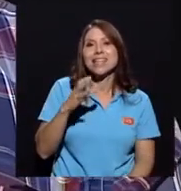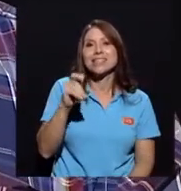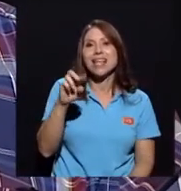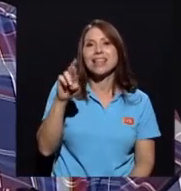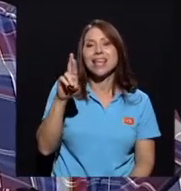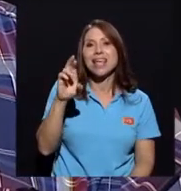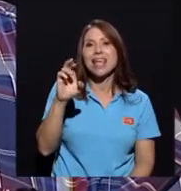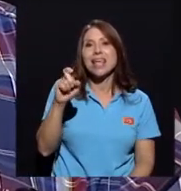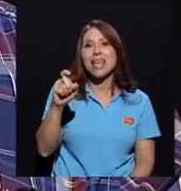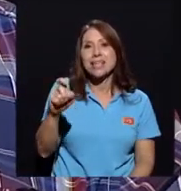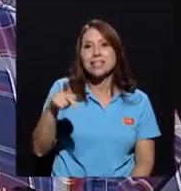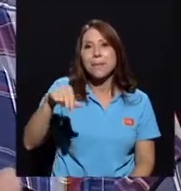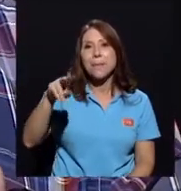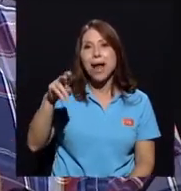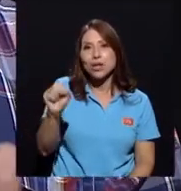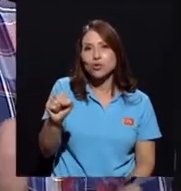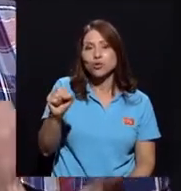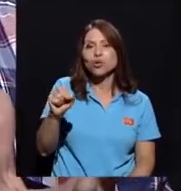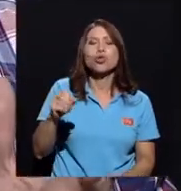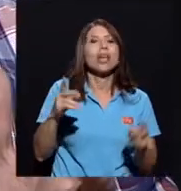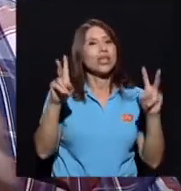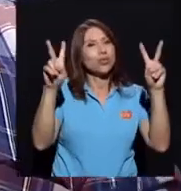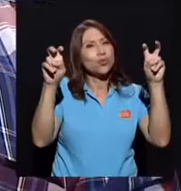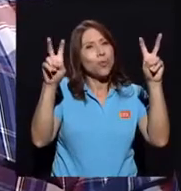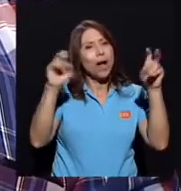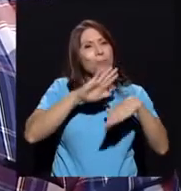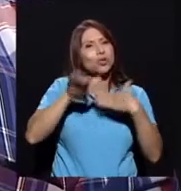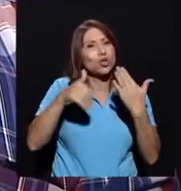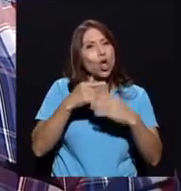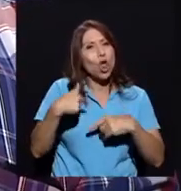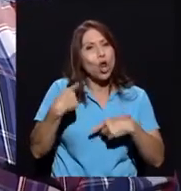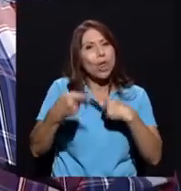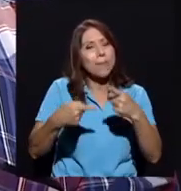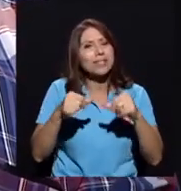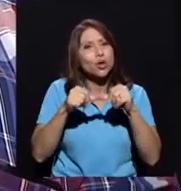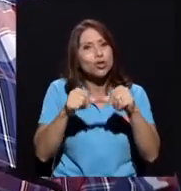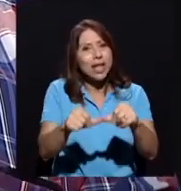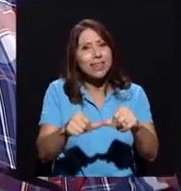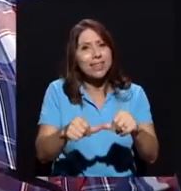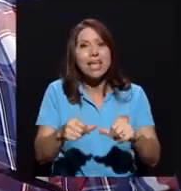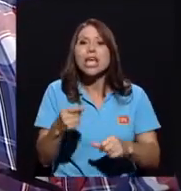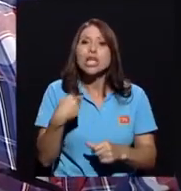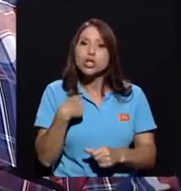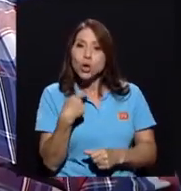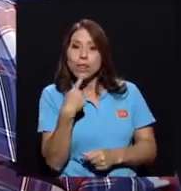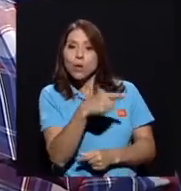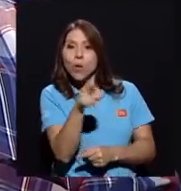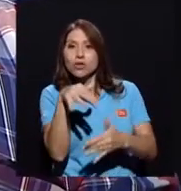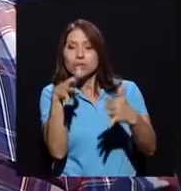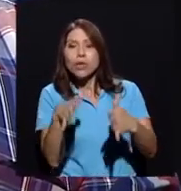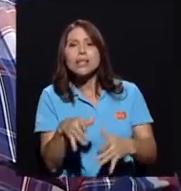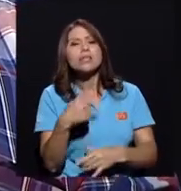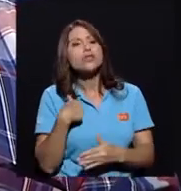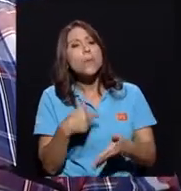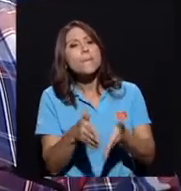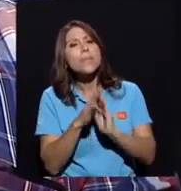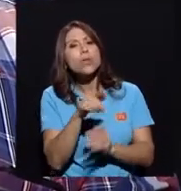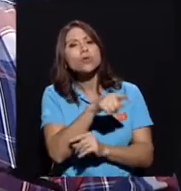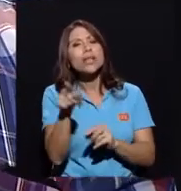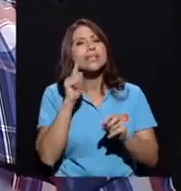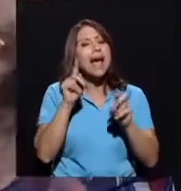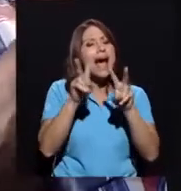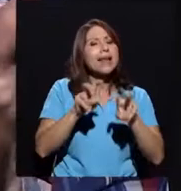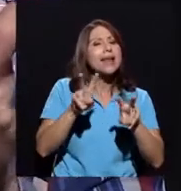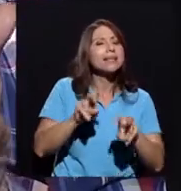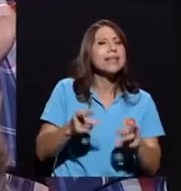demás constante y es un poco decirles bueno si yo les pido a ustedes que me analicen qué pasa con el precio y la cantidad